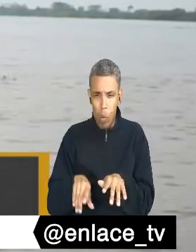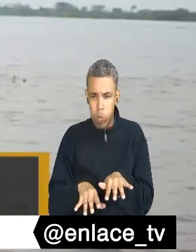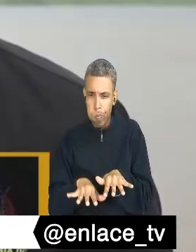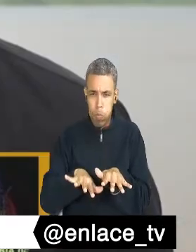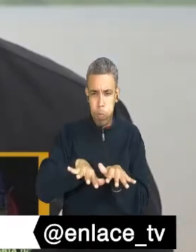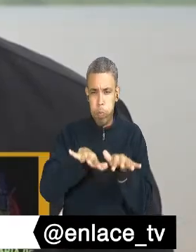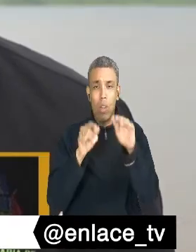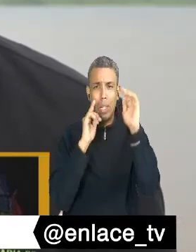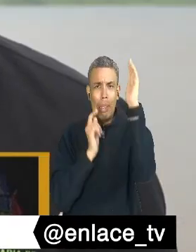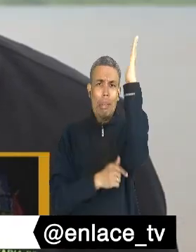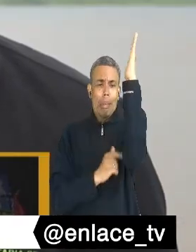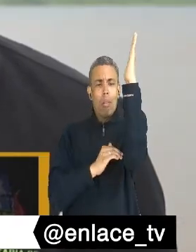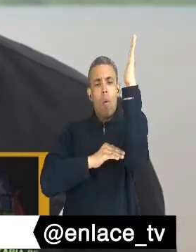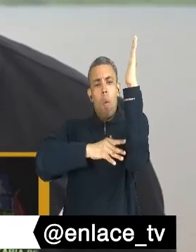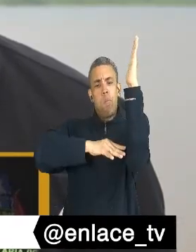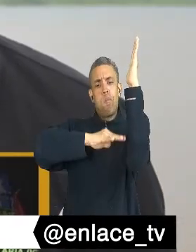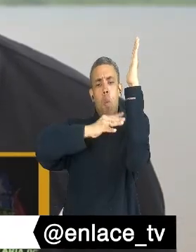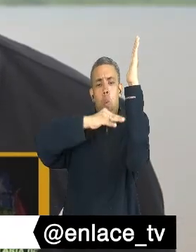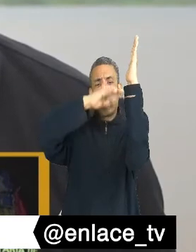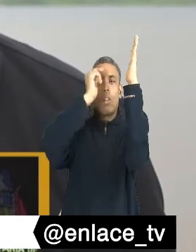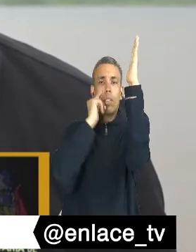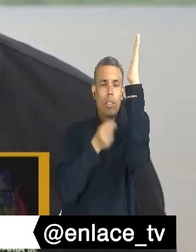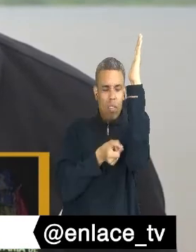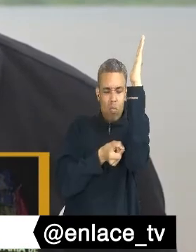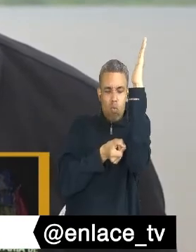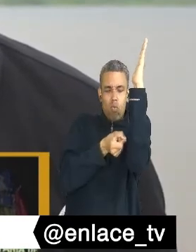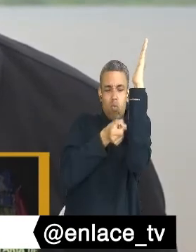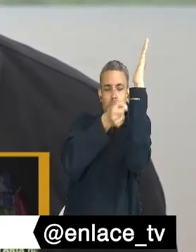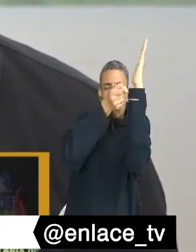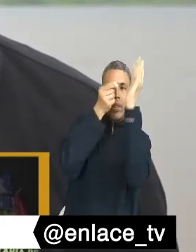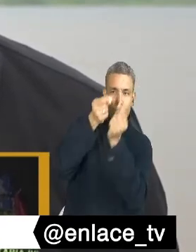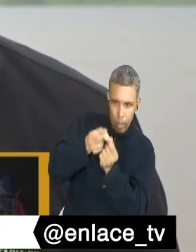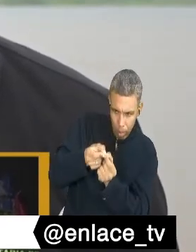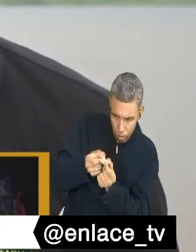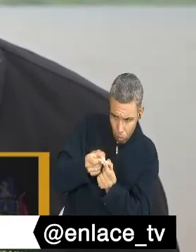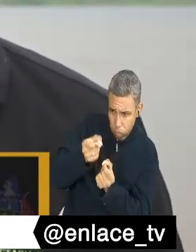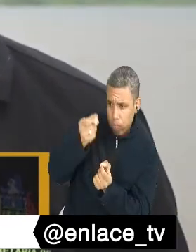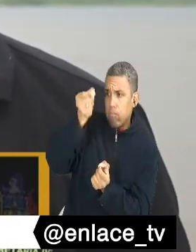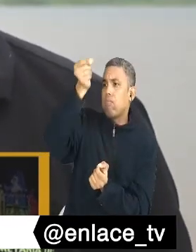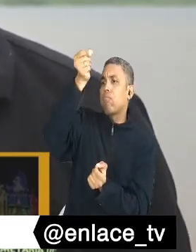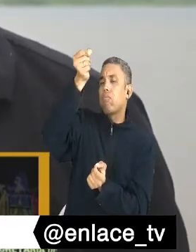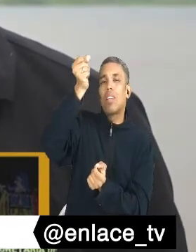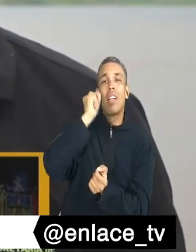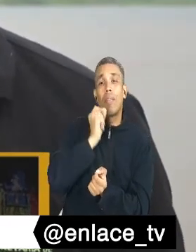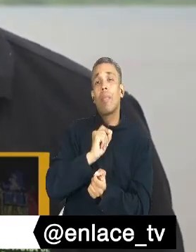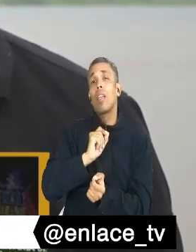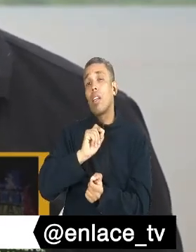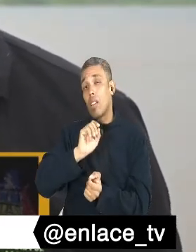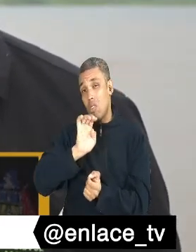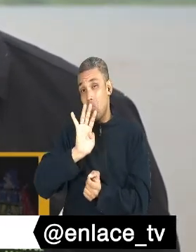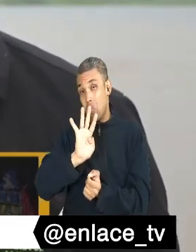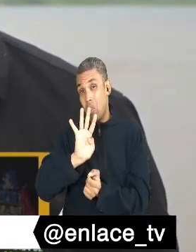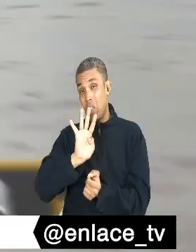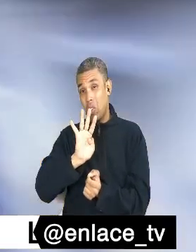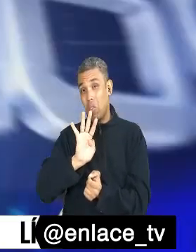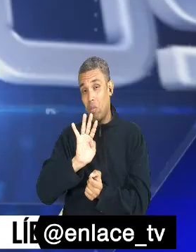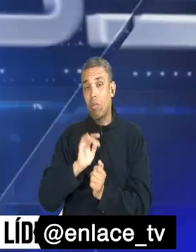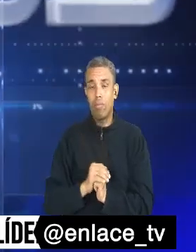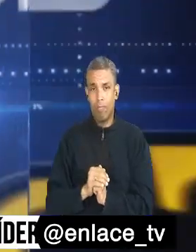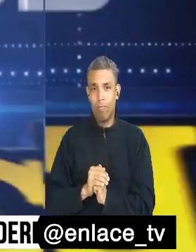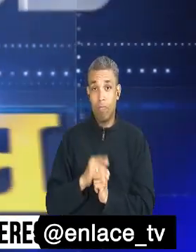quiere decir que estamos a 50 centímetros de los del niveles de desborde que conocemos aquí en nuestro municipio.